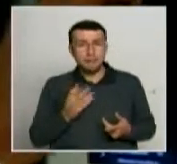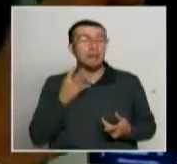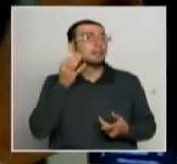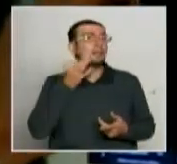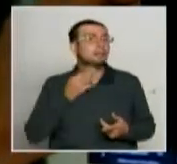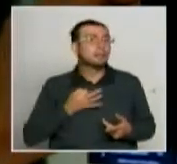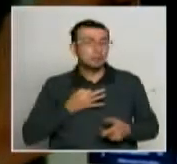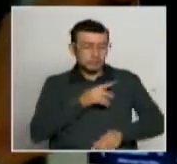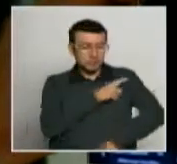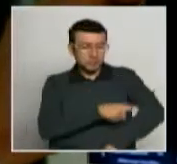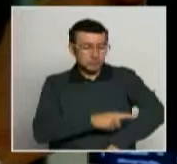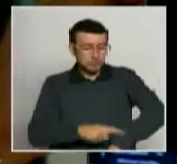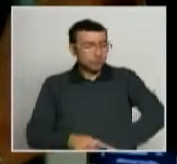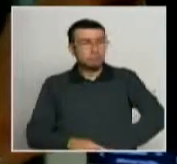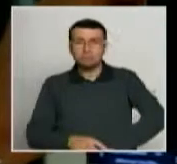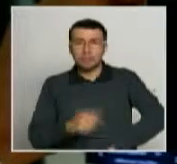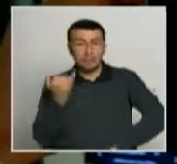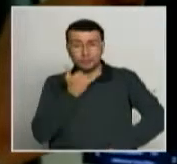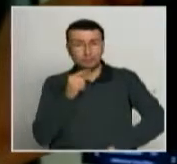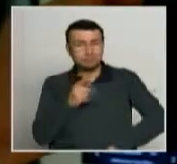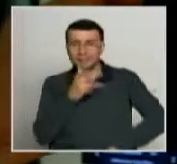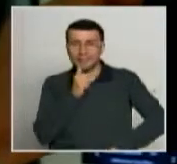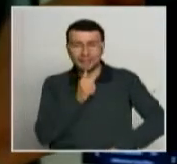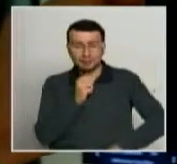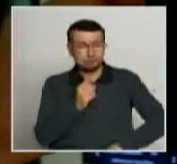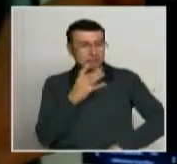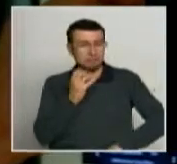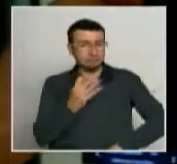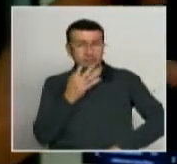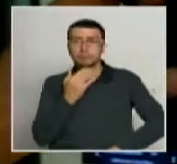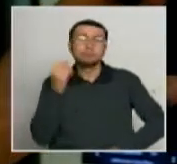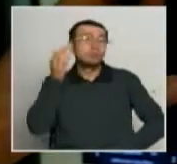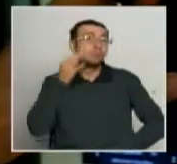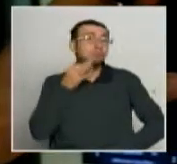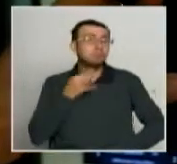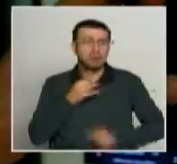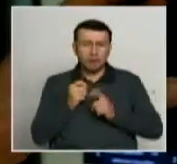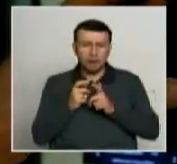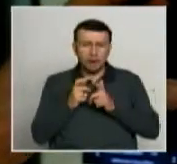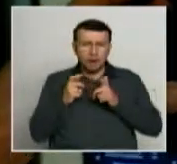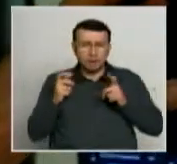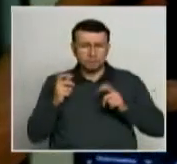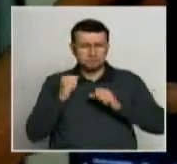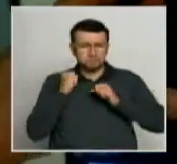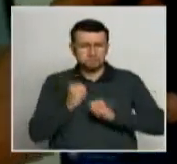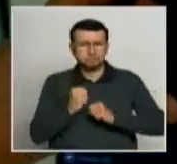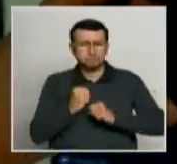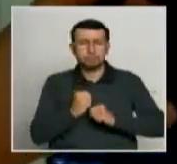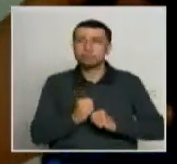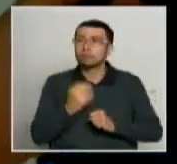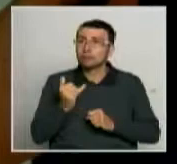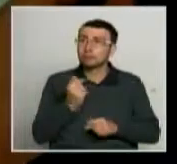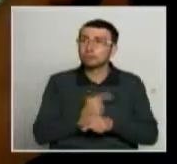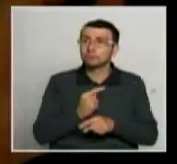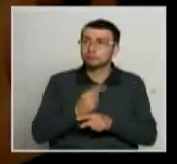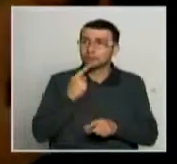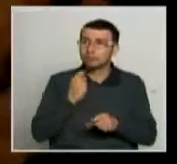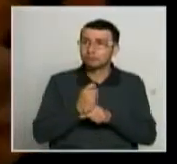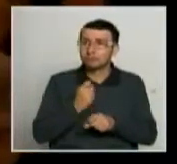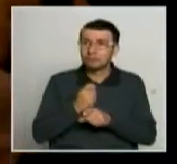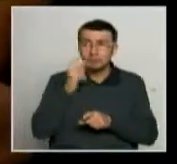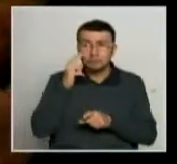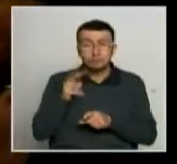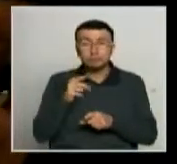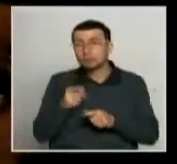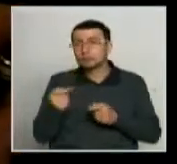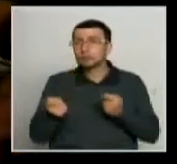diferencia entre la arteria y la vena. Por su parte, las arterias tienen las paredes más gruesas, más rígidas, por lo tanto son muy difíciles de colapsar